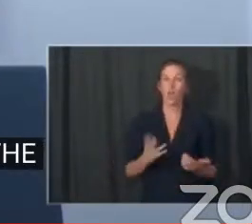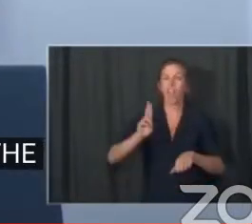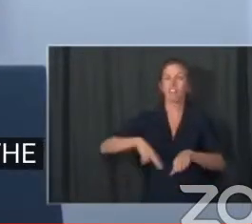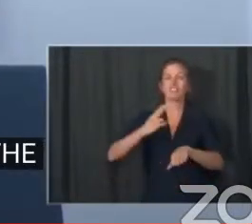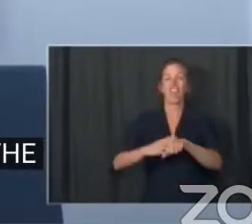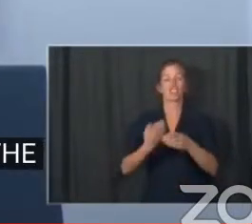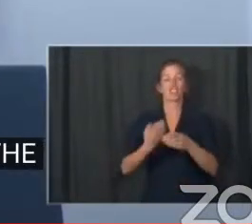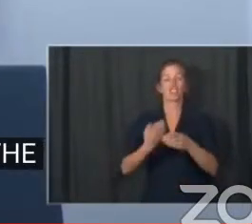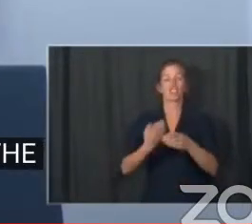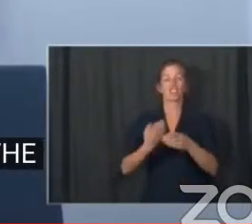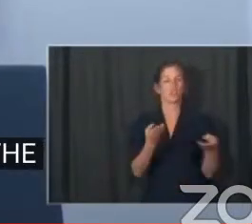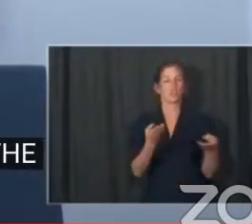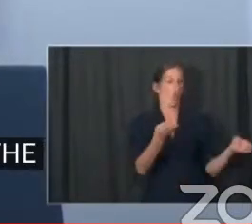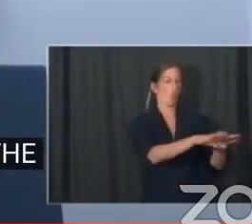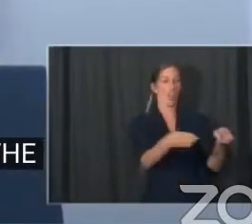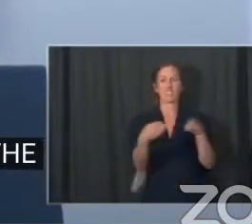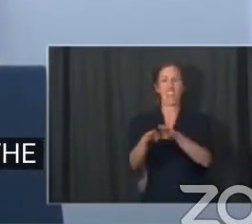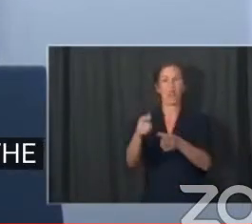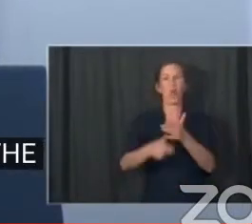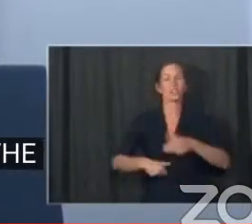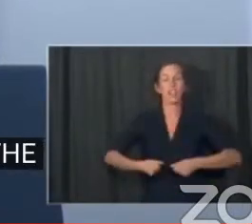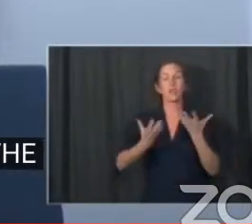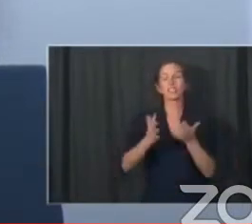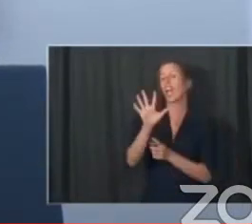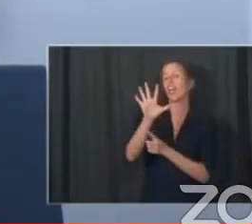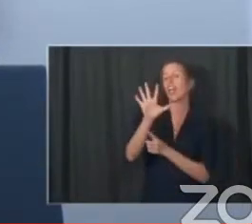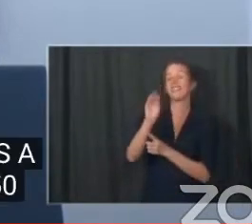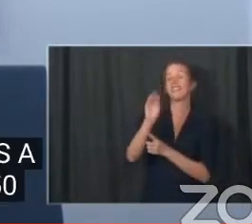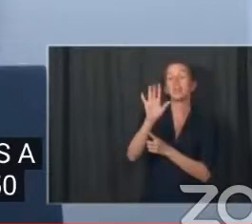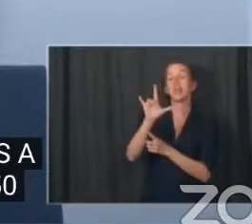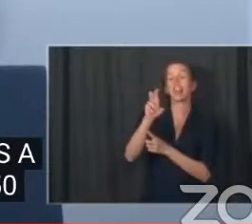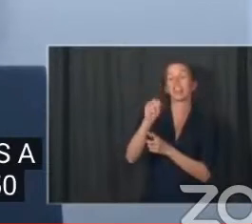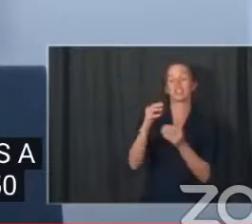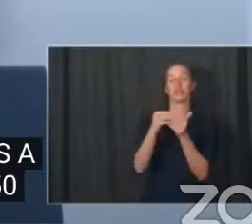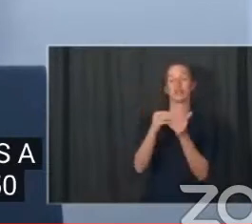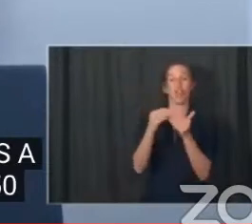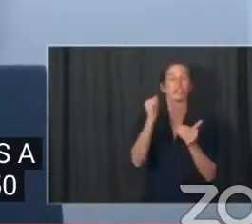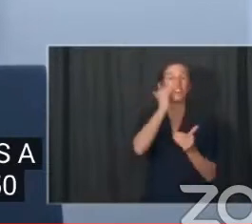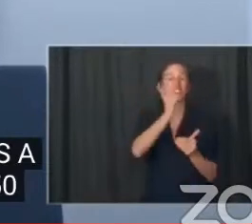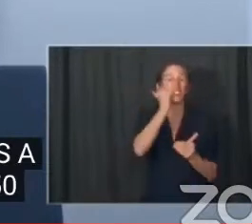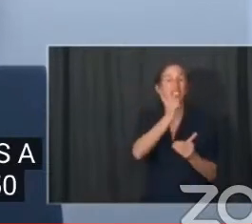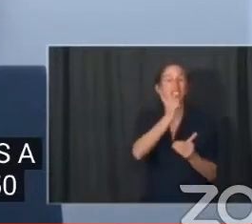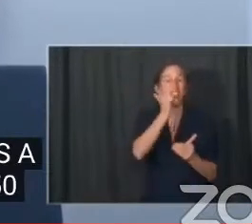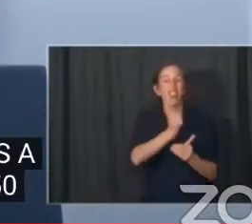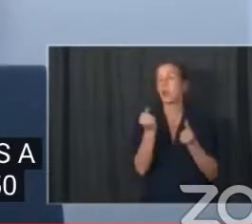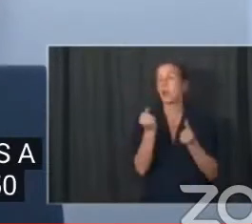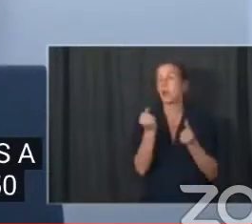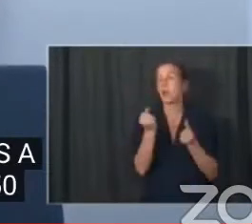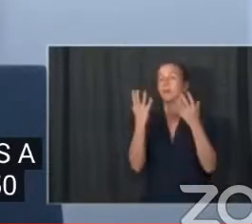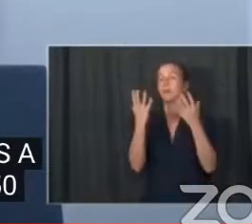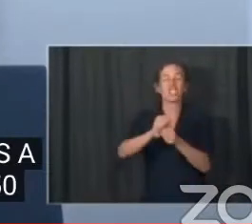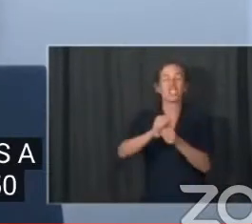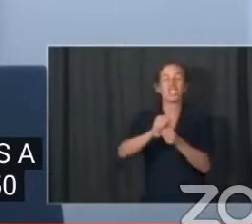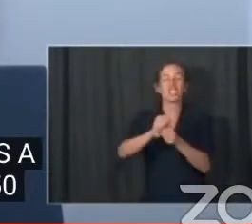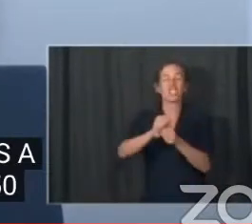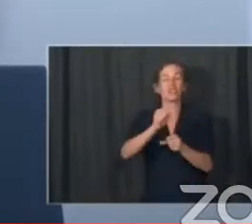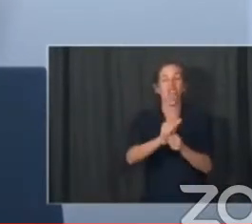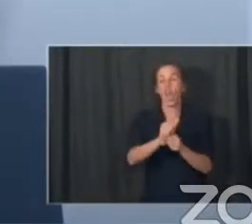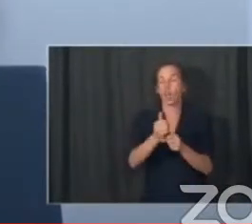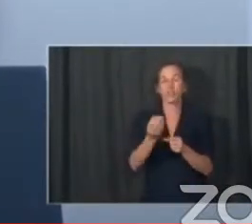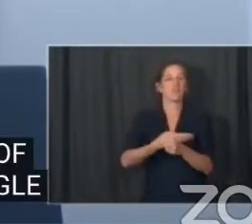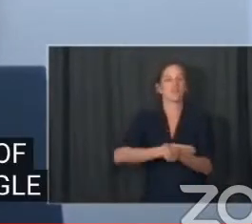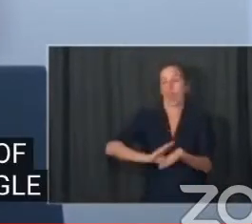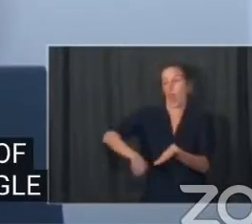trabajo, a las escuelas, a proteger a los adultos mayores, a los vulnerables, de acuerdo a lo que se ha estimado con el cierre